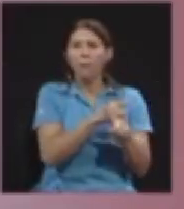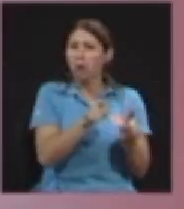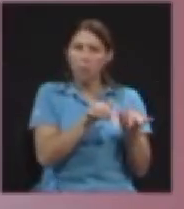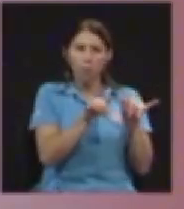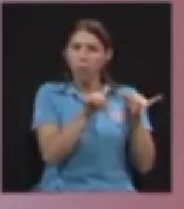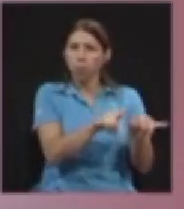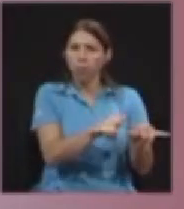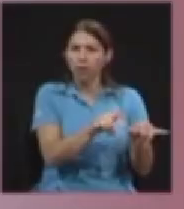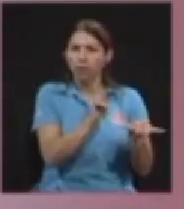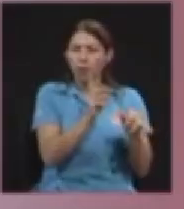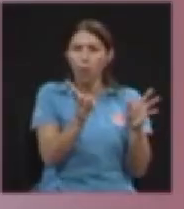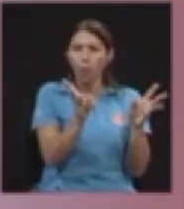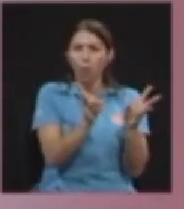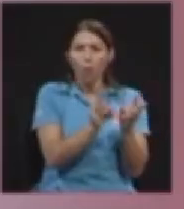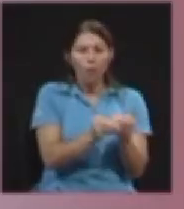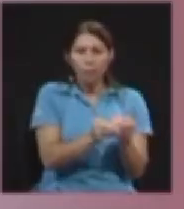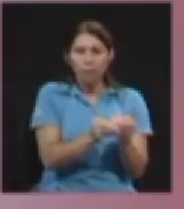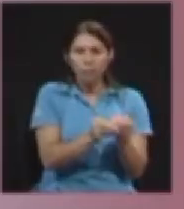casi que cualquier